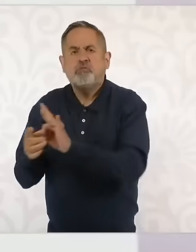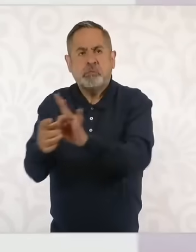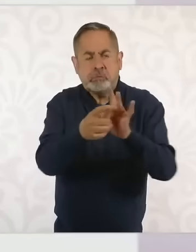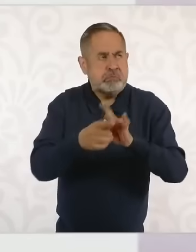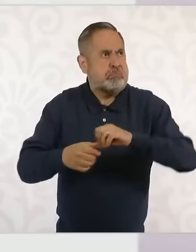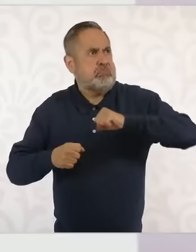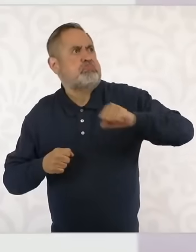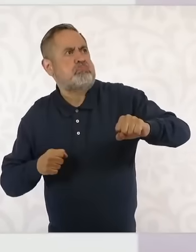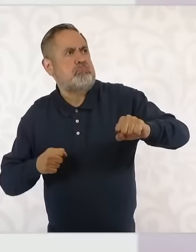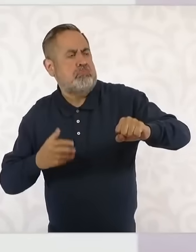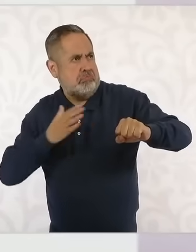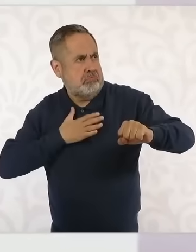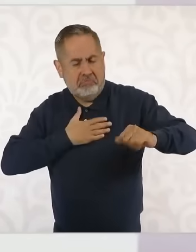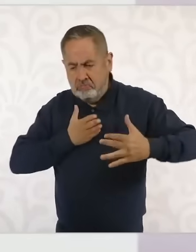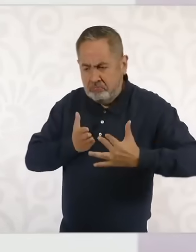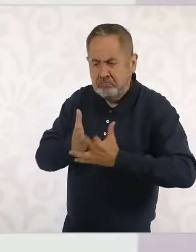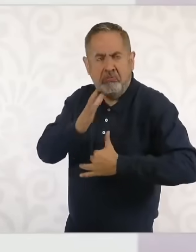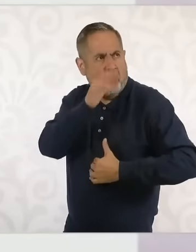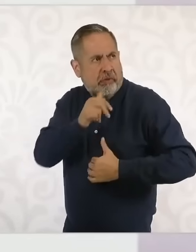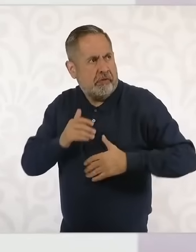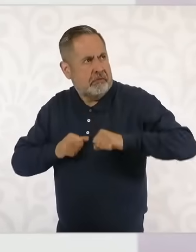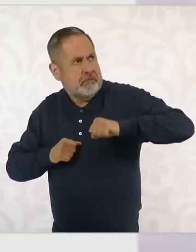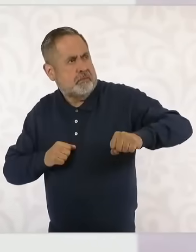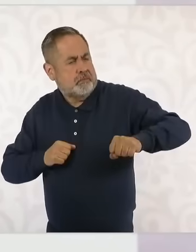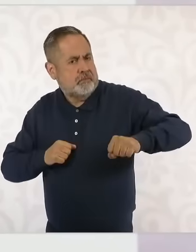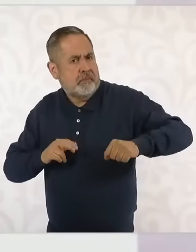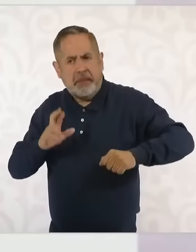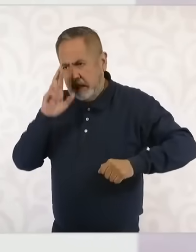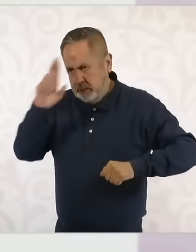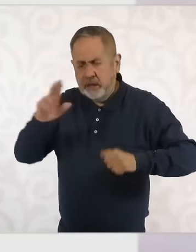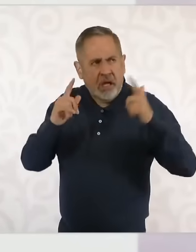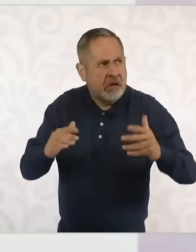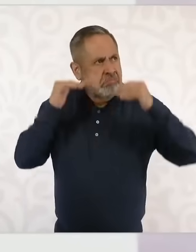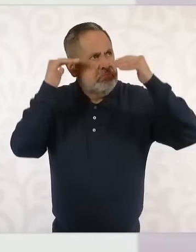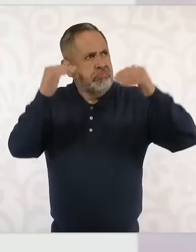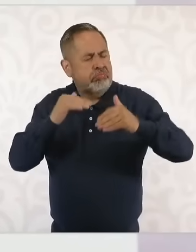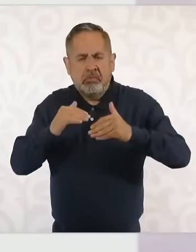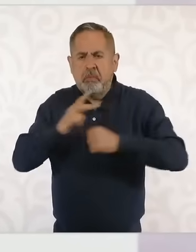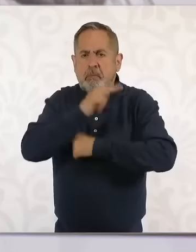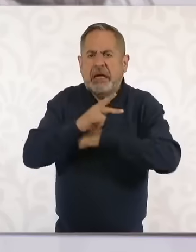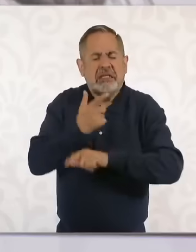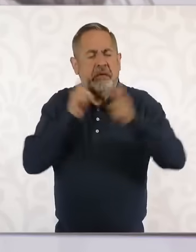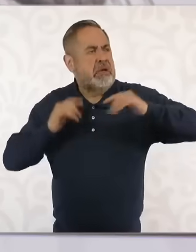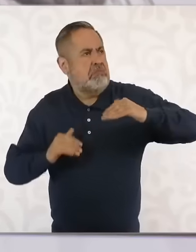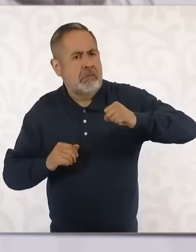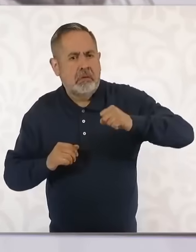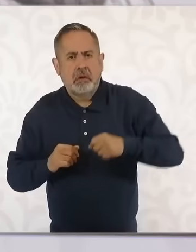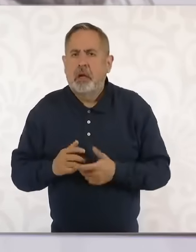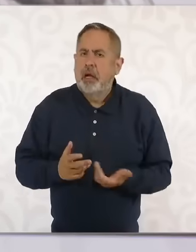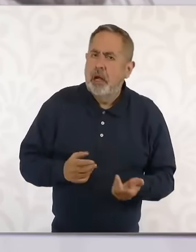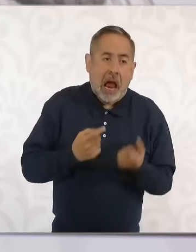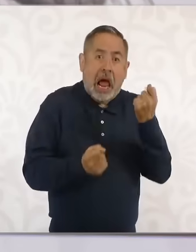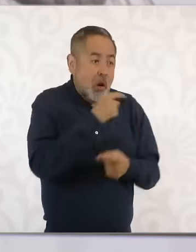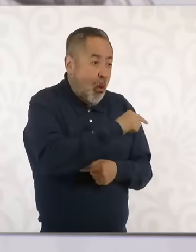la defensa de nuestra soberanía debe ser parte de la posición de todos. Hay algunos que no, que